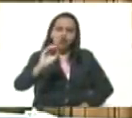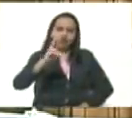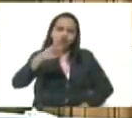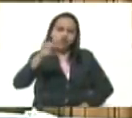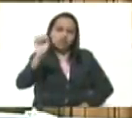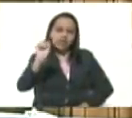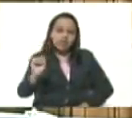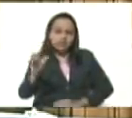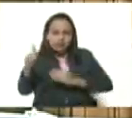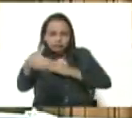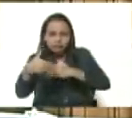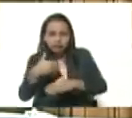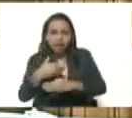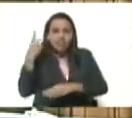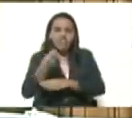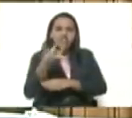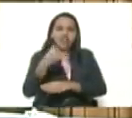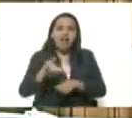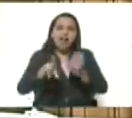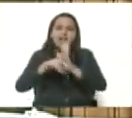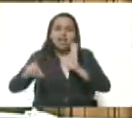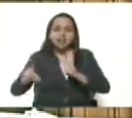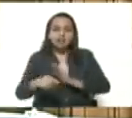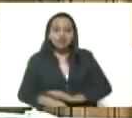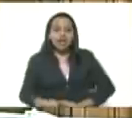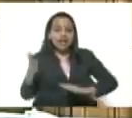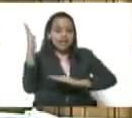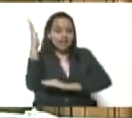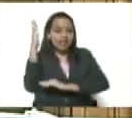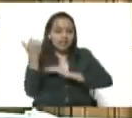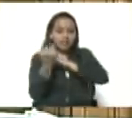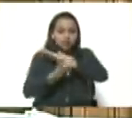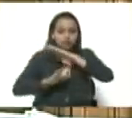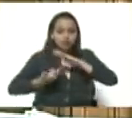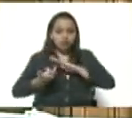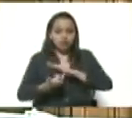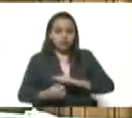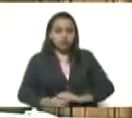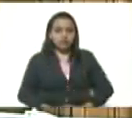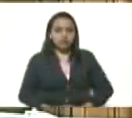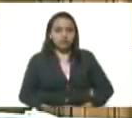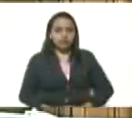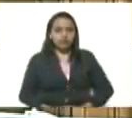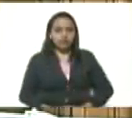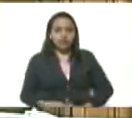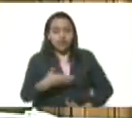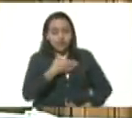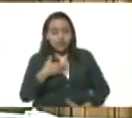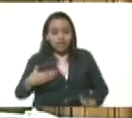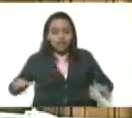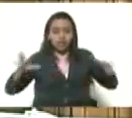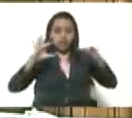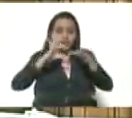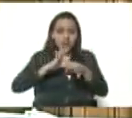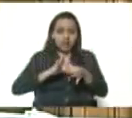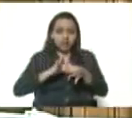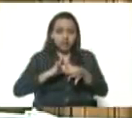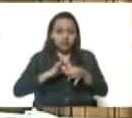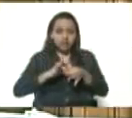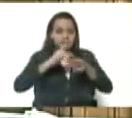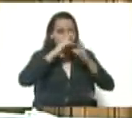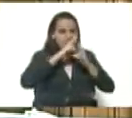ley. A la iglesia institucional que opte por la unidad y le